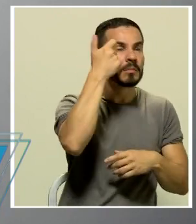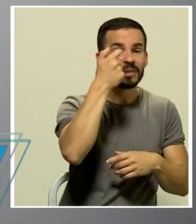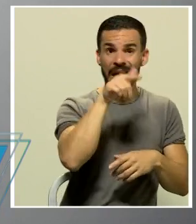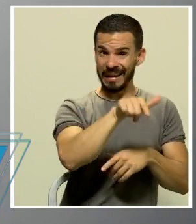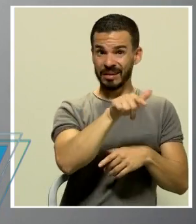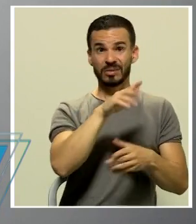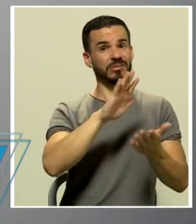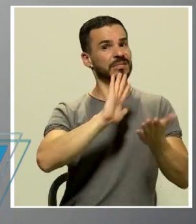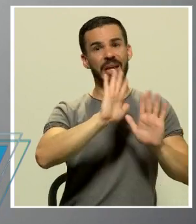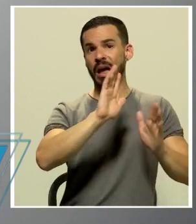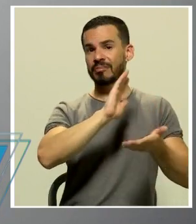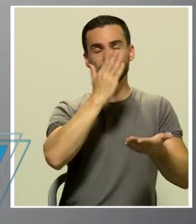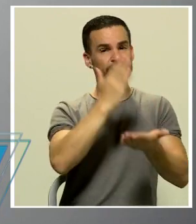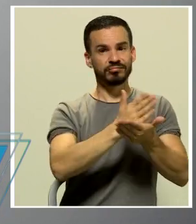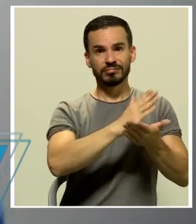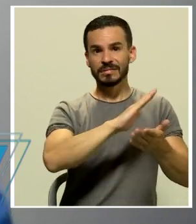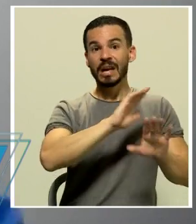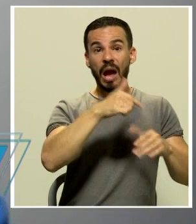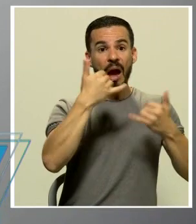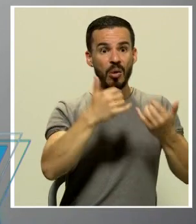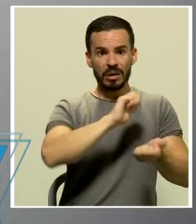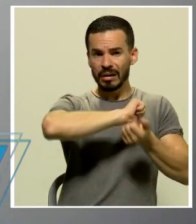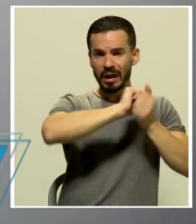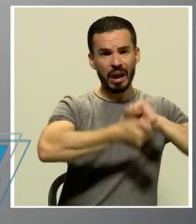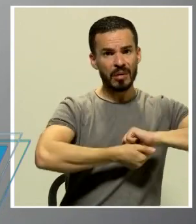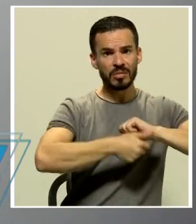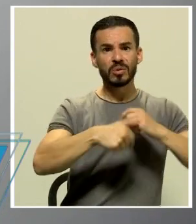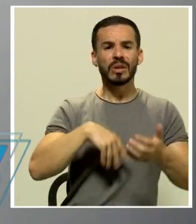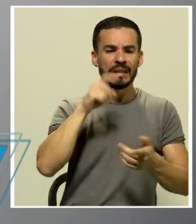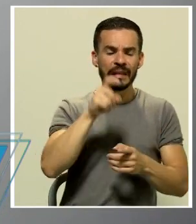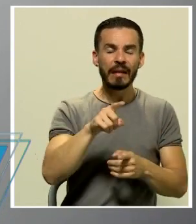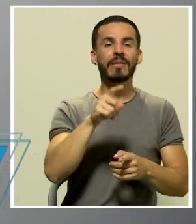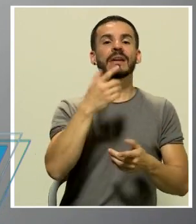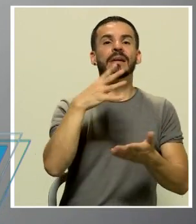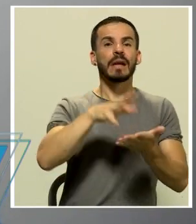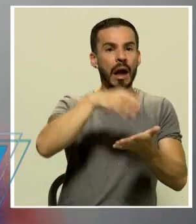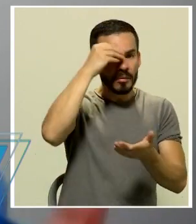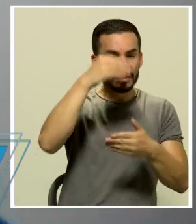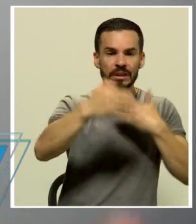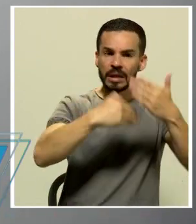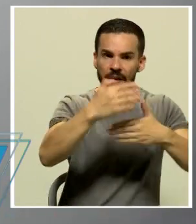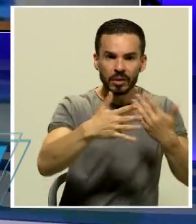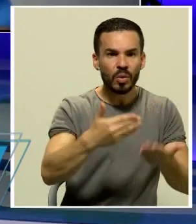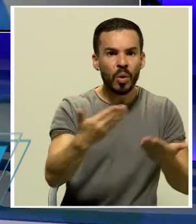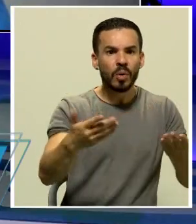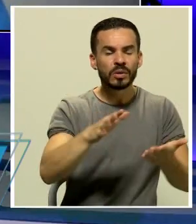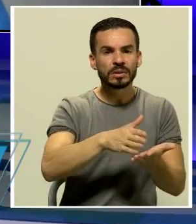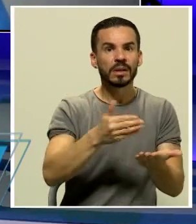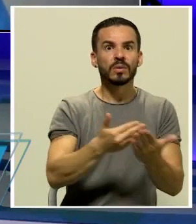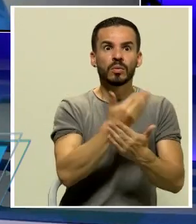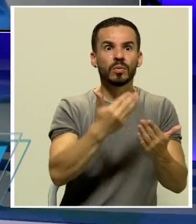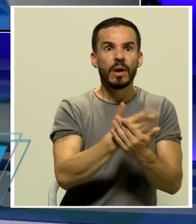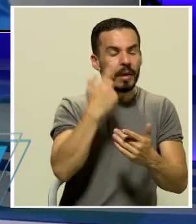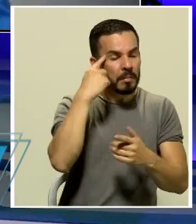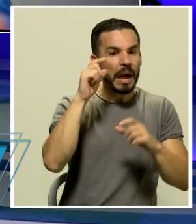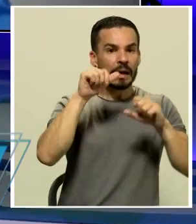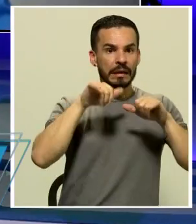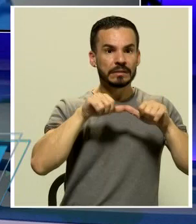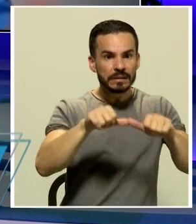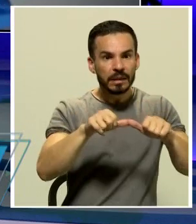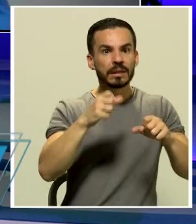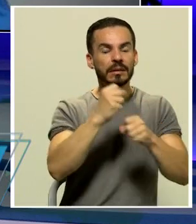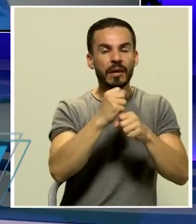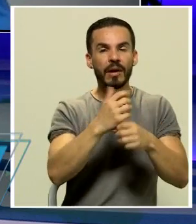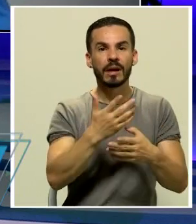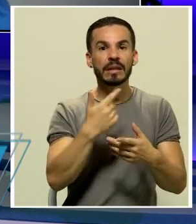acabó, porque el mundo cambia tan rápido que uno tiene que seguir aprendiendo cosas nuevas para seguir siendo vigente. Y necesitamos